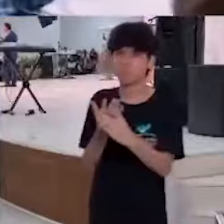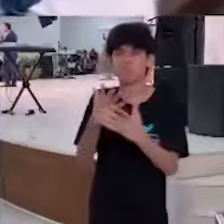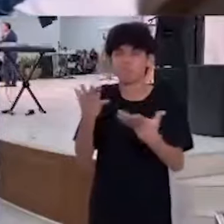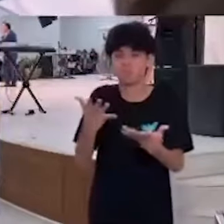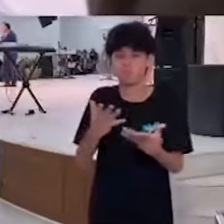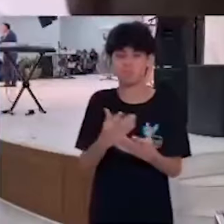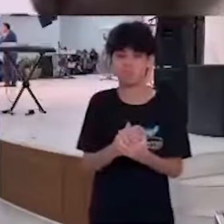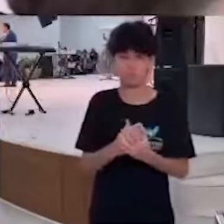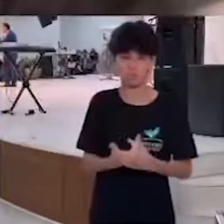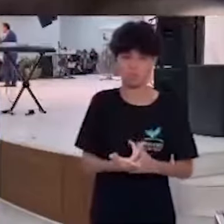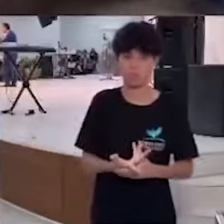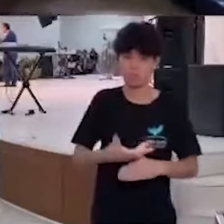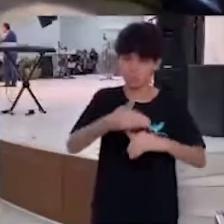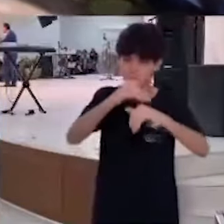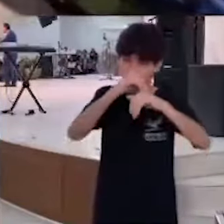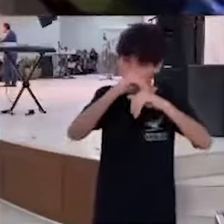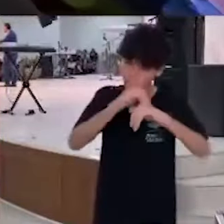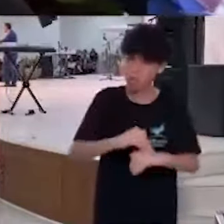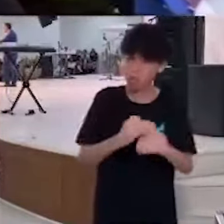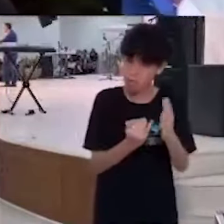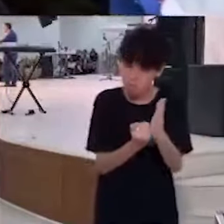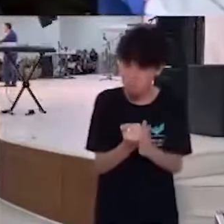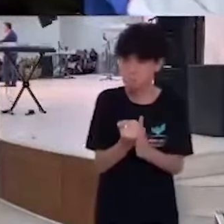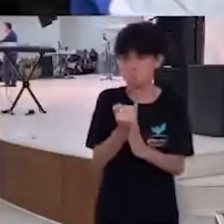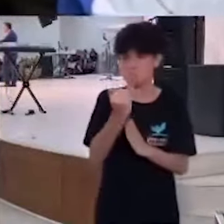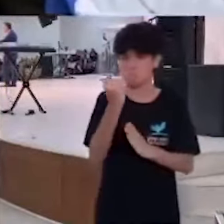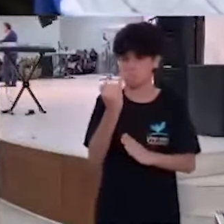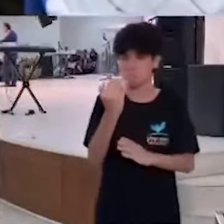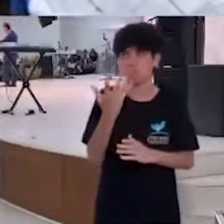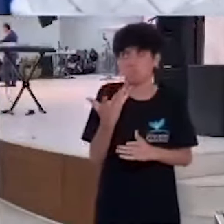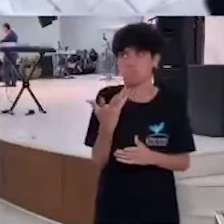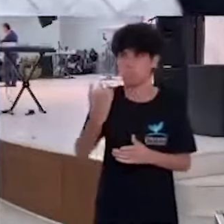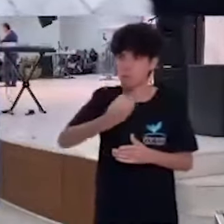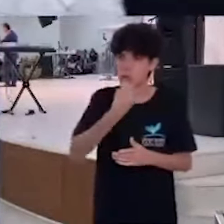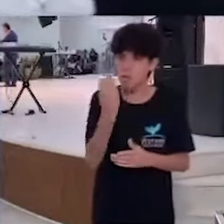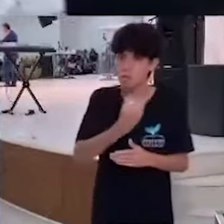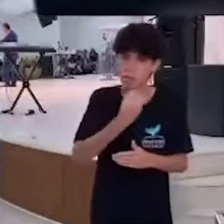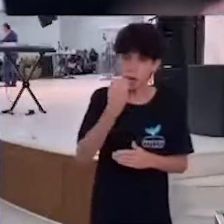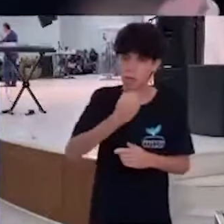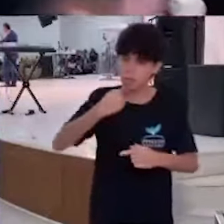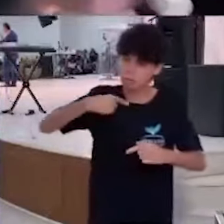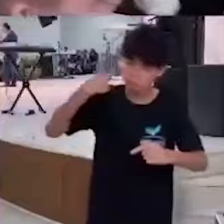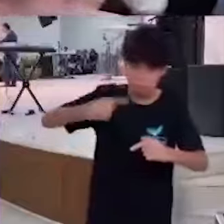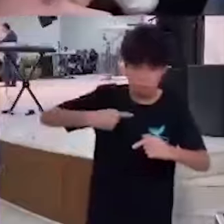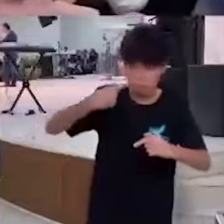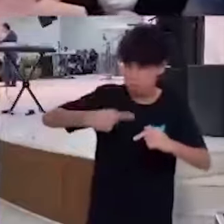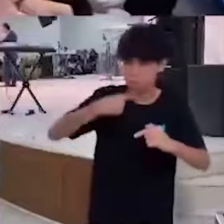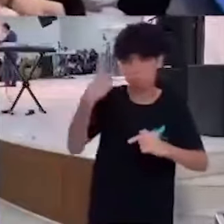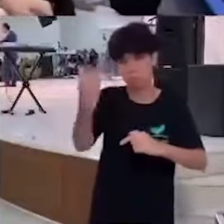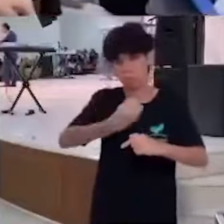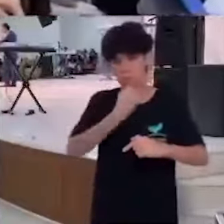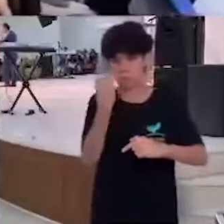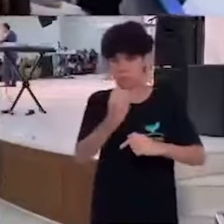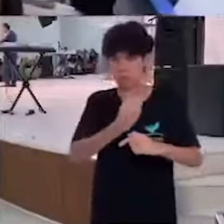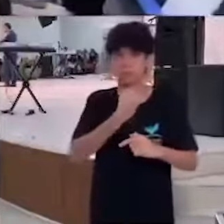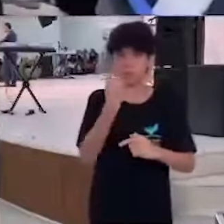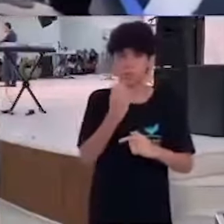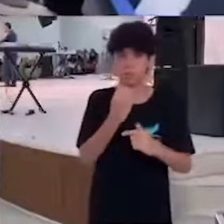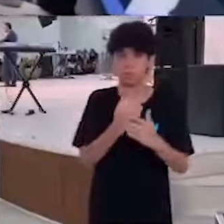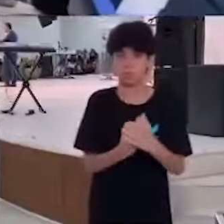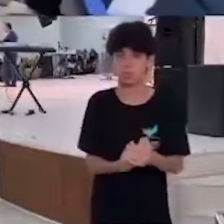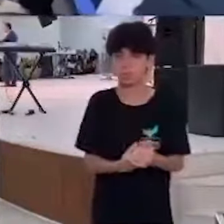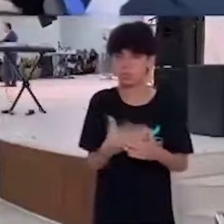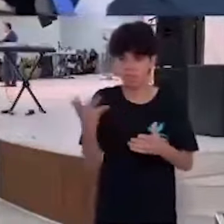Jesús: su disciplina en la oración. Jesús sabía que las tentaciones se contrarrestaban con una vida de